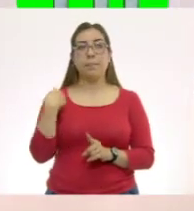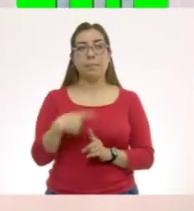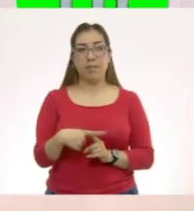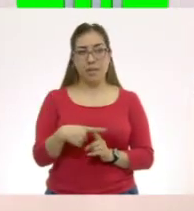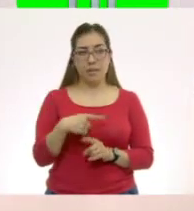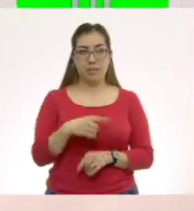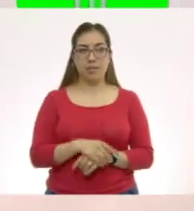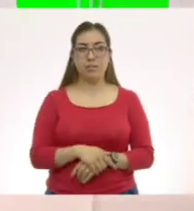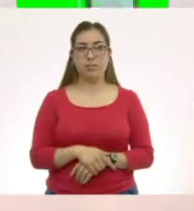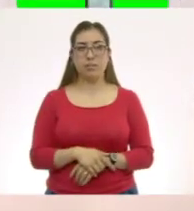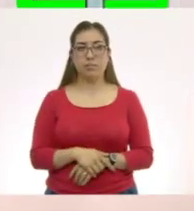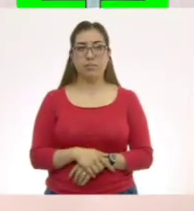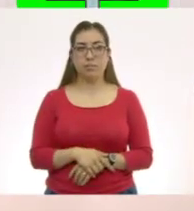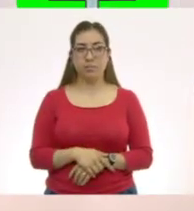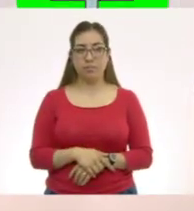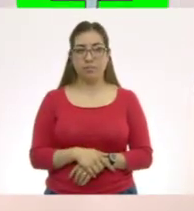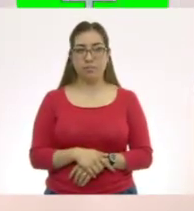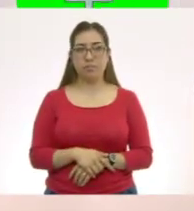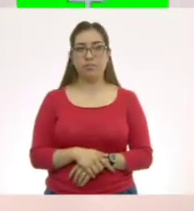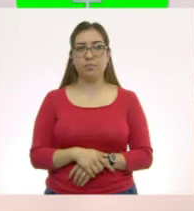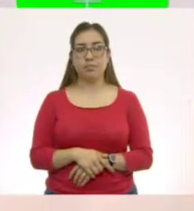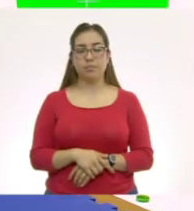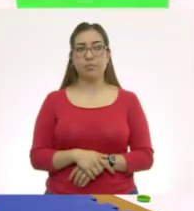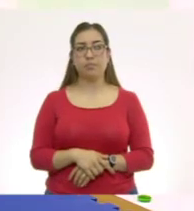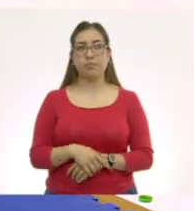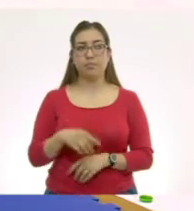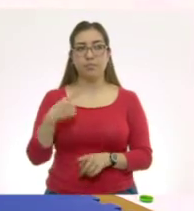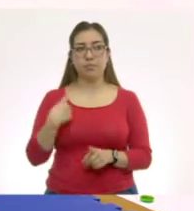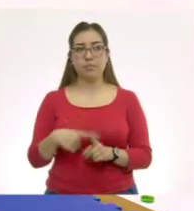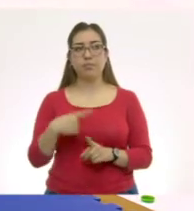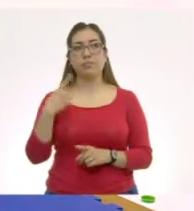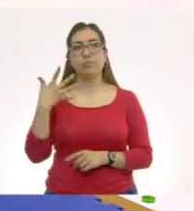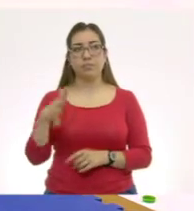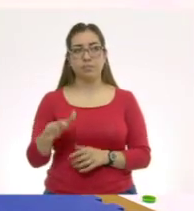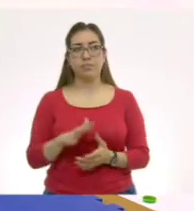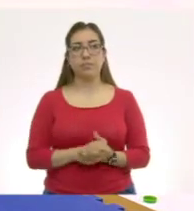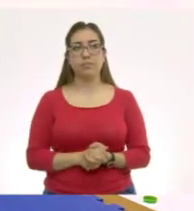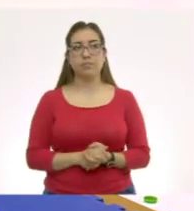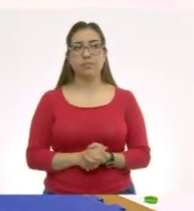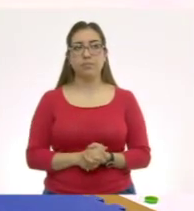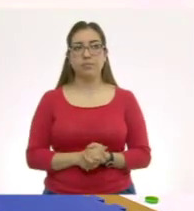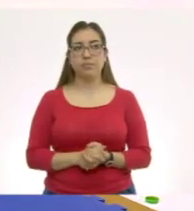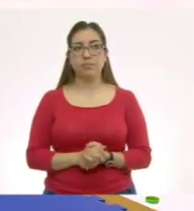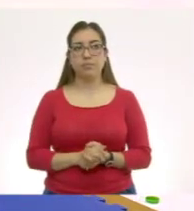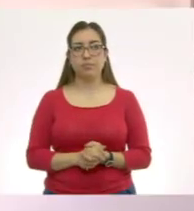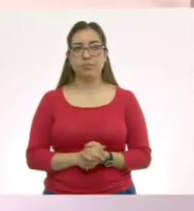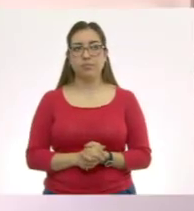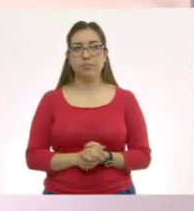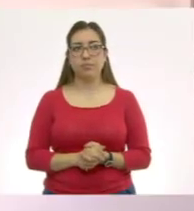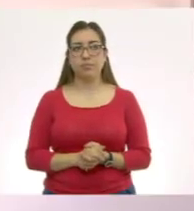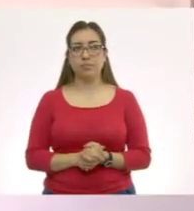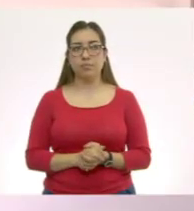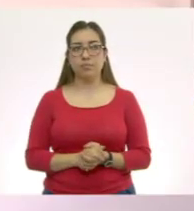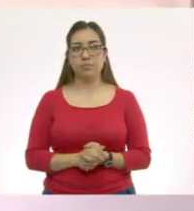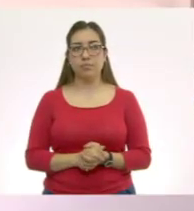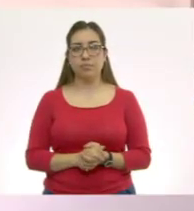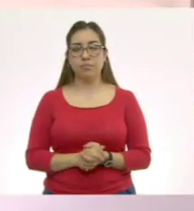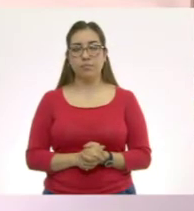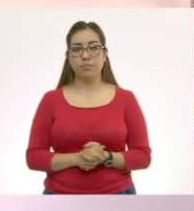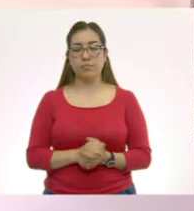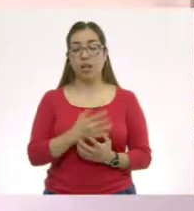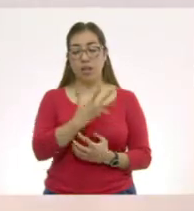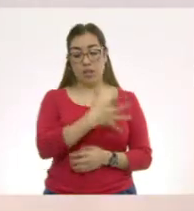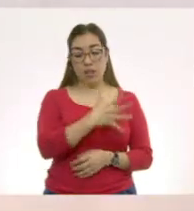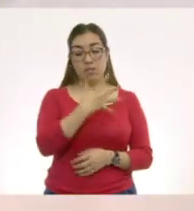bien. Más. 10. 10. Uh-huh. Llevamos